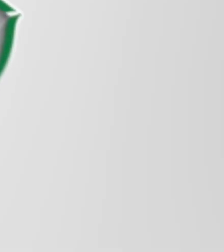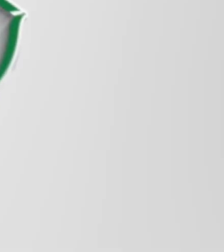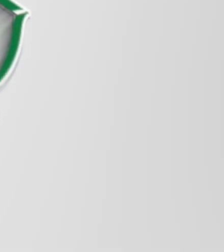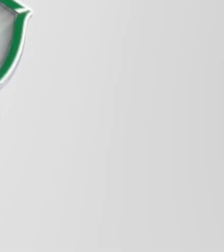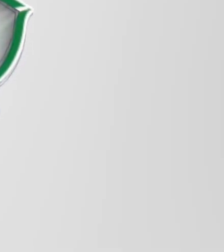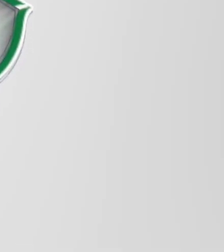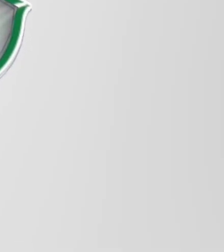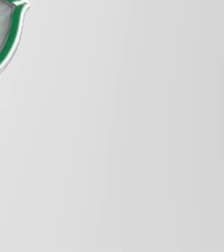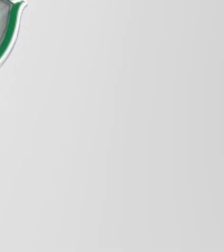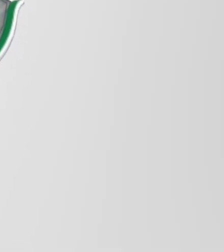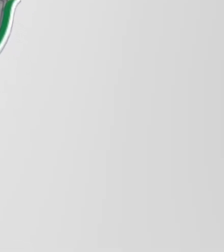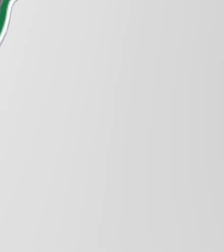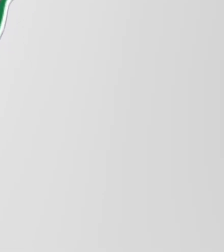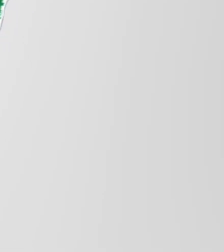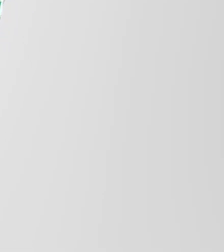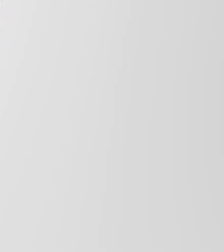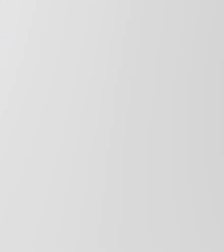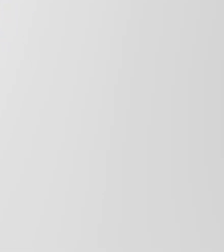quedar